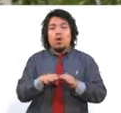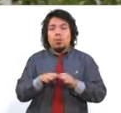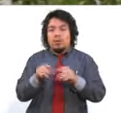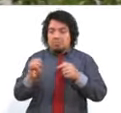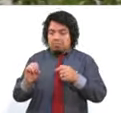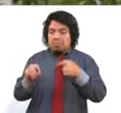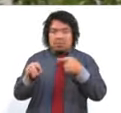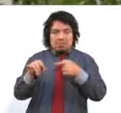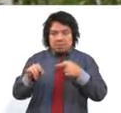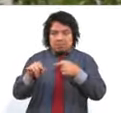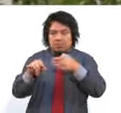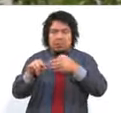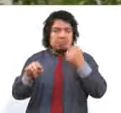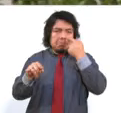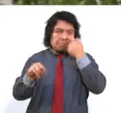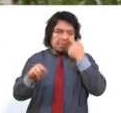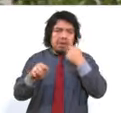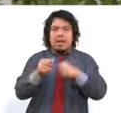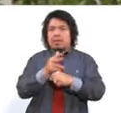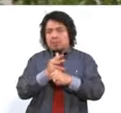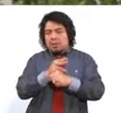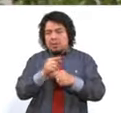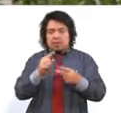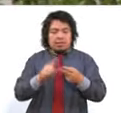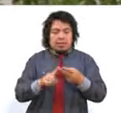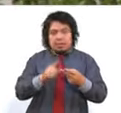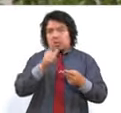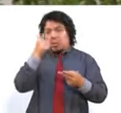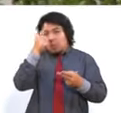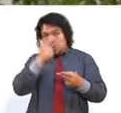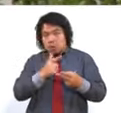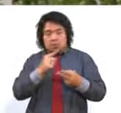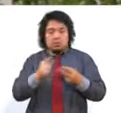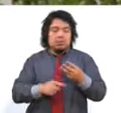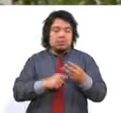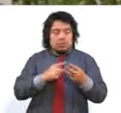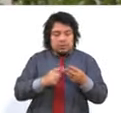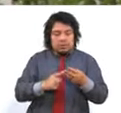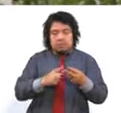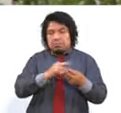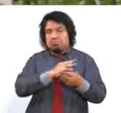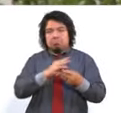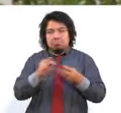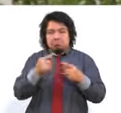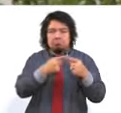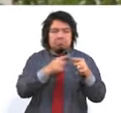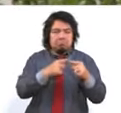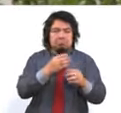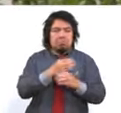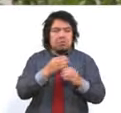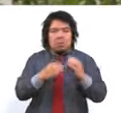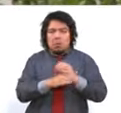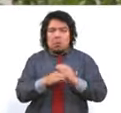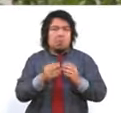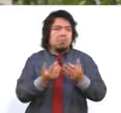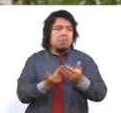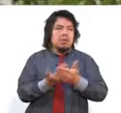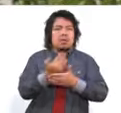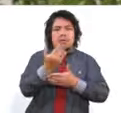con diversos sensores, como son cámaras térmicas, nocturnas, que nos permiten hacer operaciones tanto de día como de